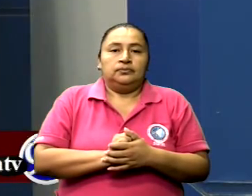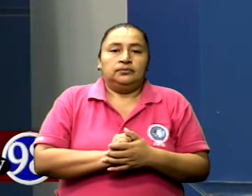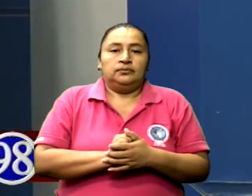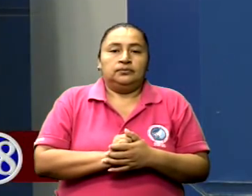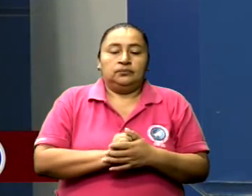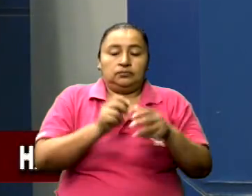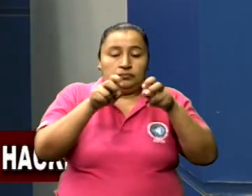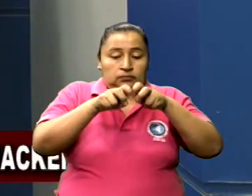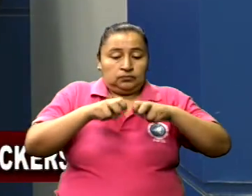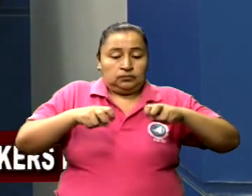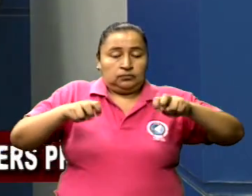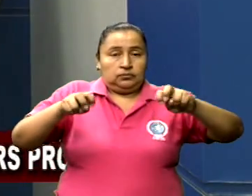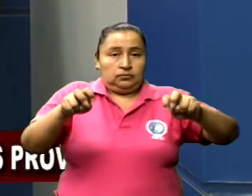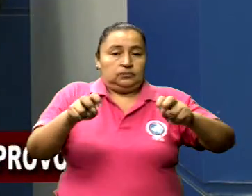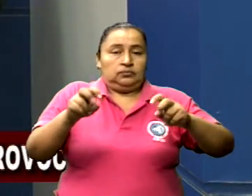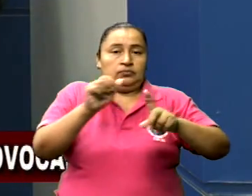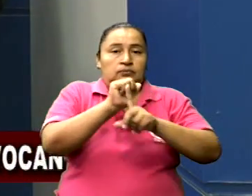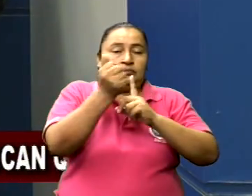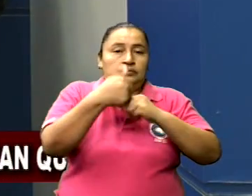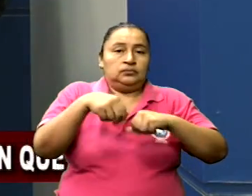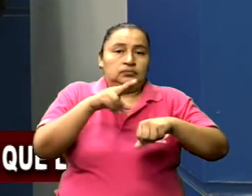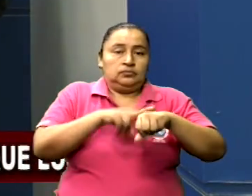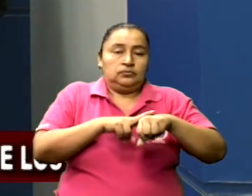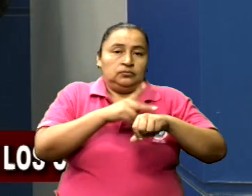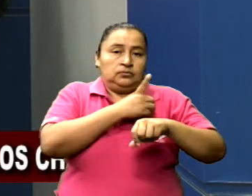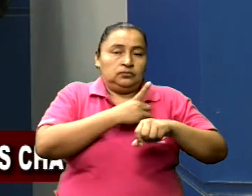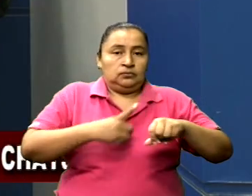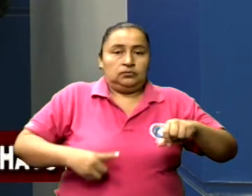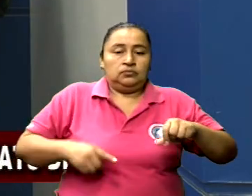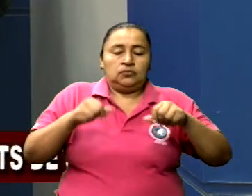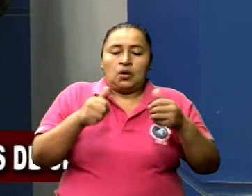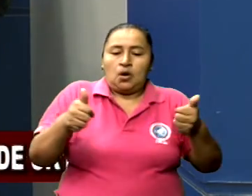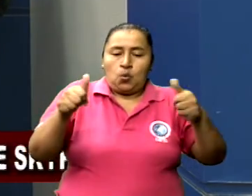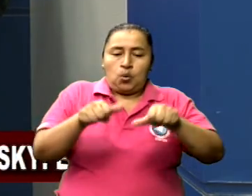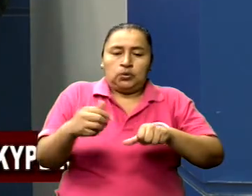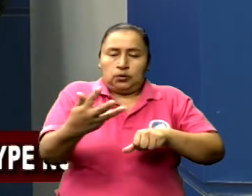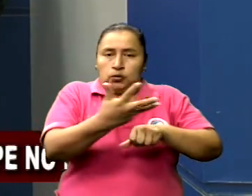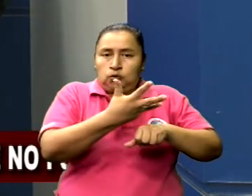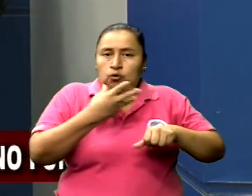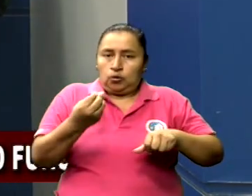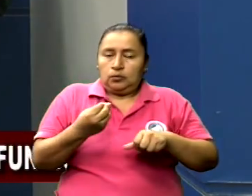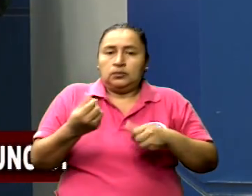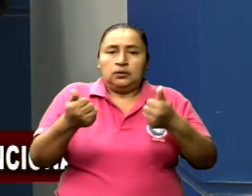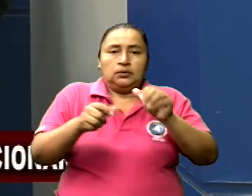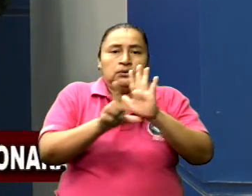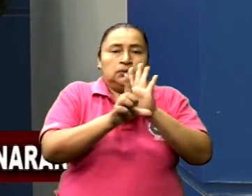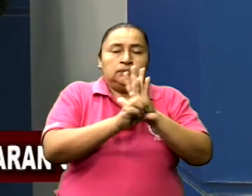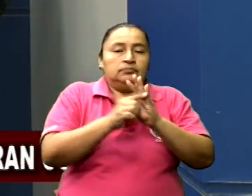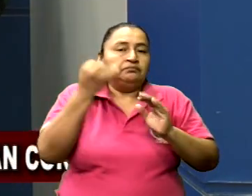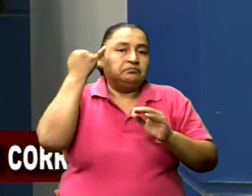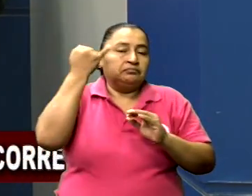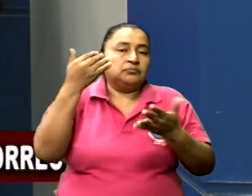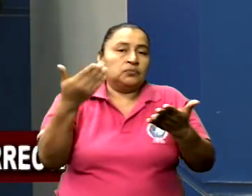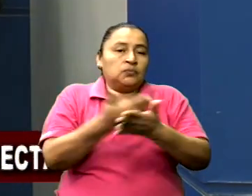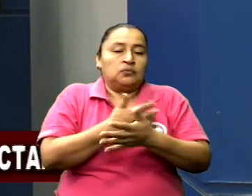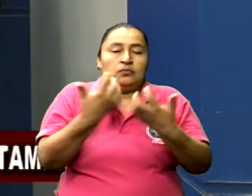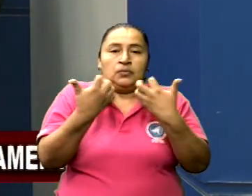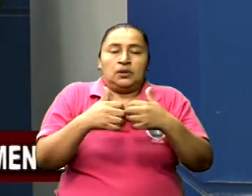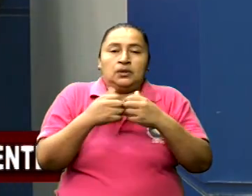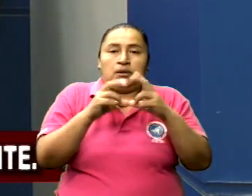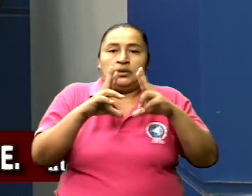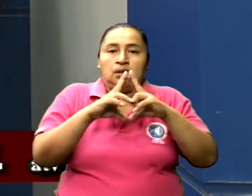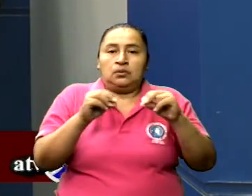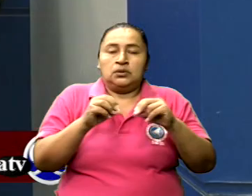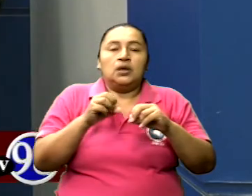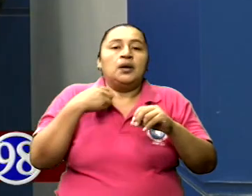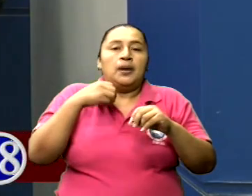El plenario de la Asamblea Nacional aprobó de forma unánime en lo general, a través de ley, la creación de la empresa nicaragüense de